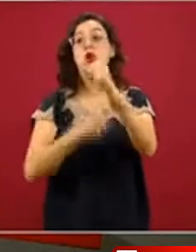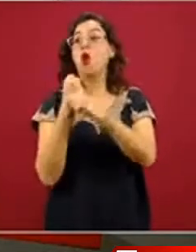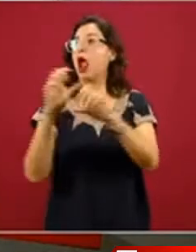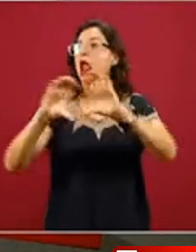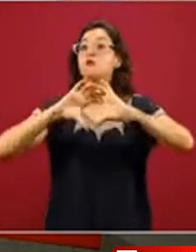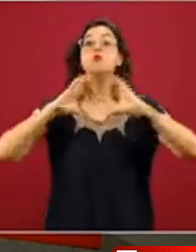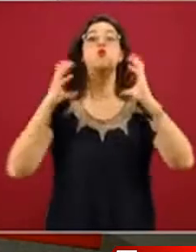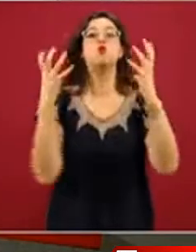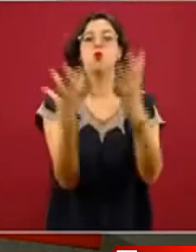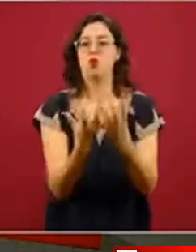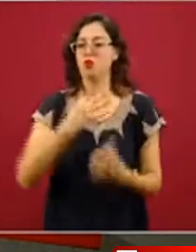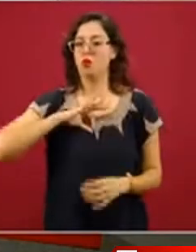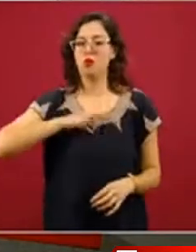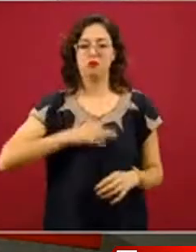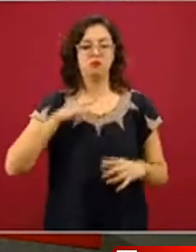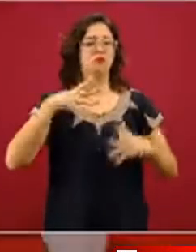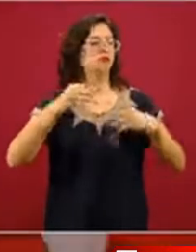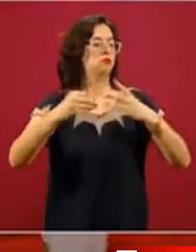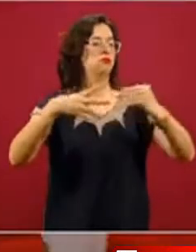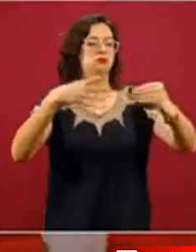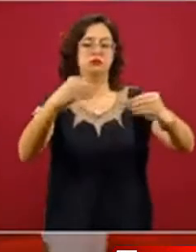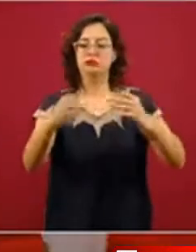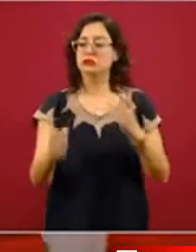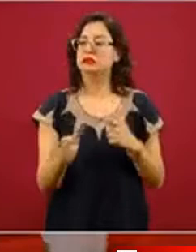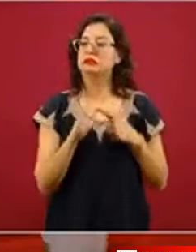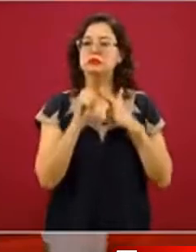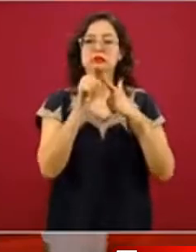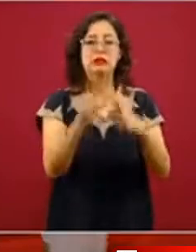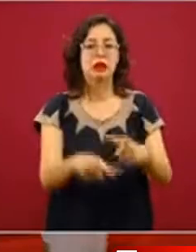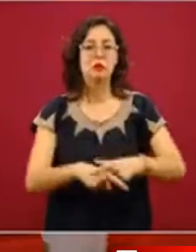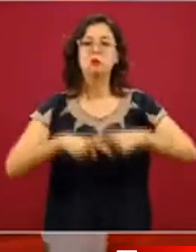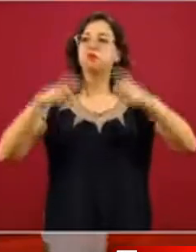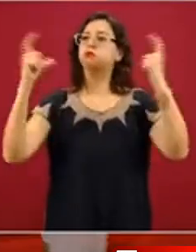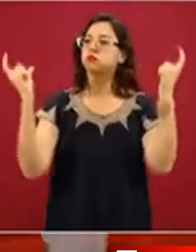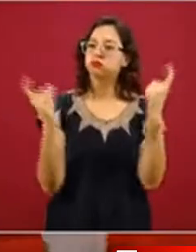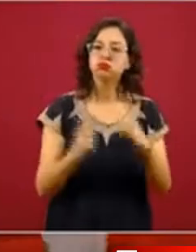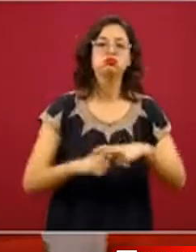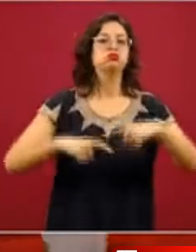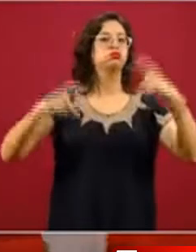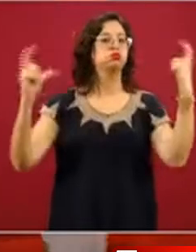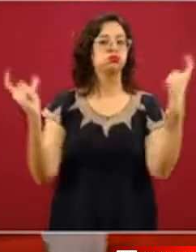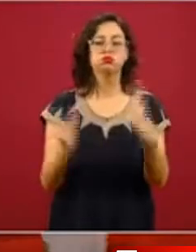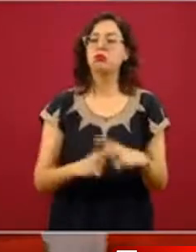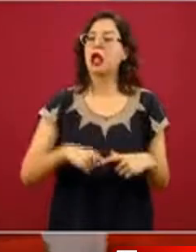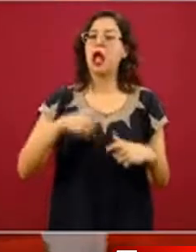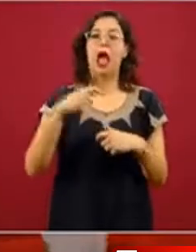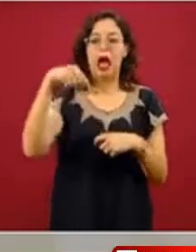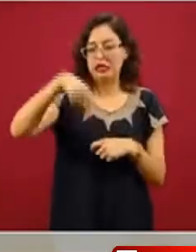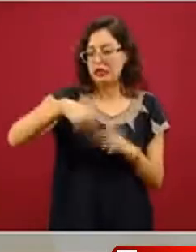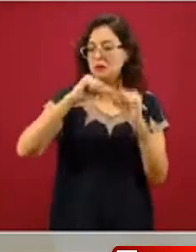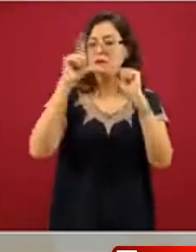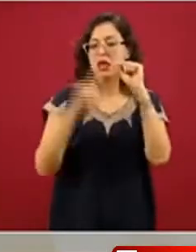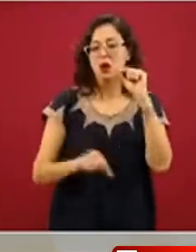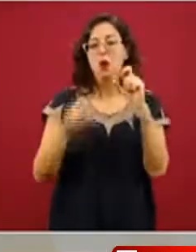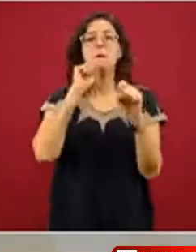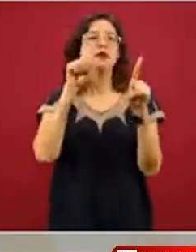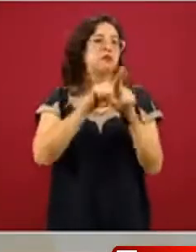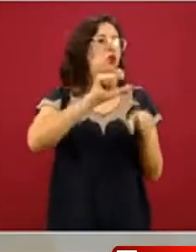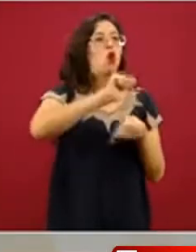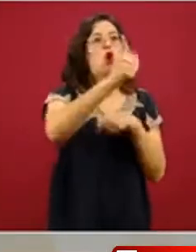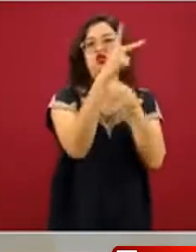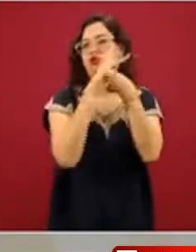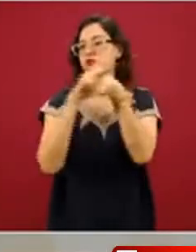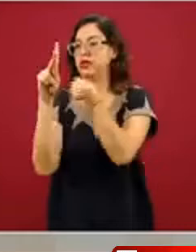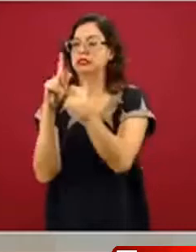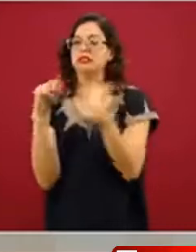por lo tanto existirá la posibilidad de que regrese a este país y a muchos otros. Vamos a dar la palabra, vamos a empezar con Carlos,